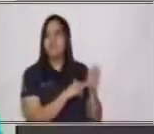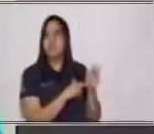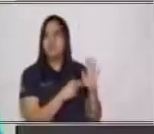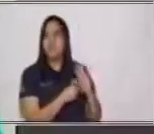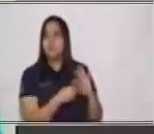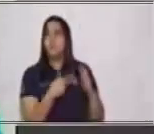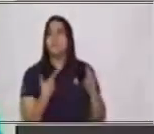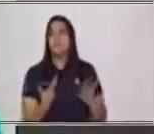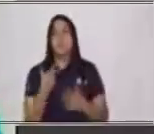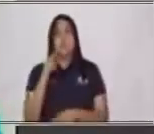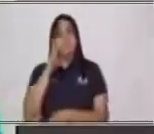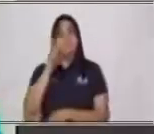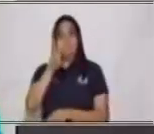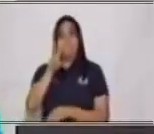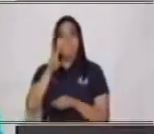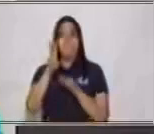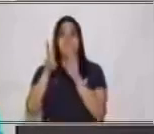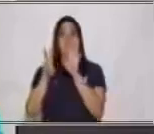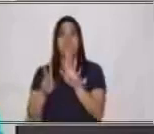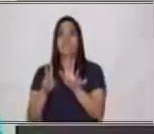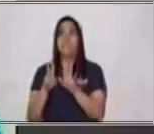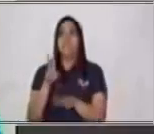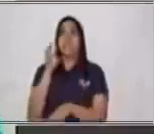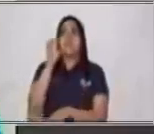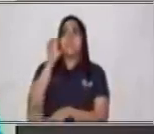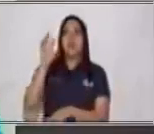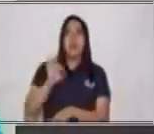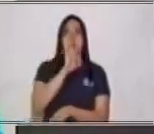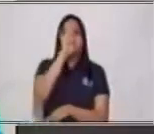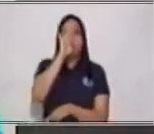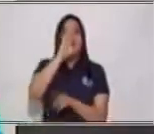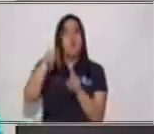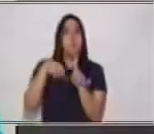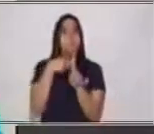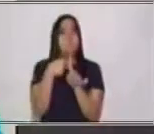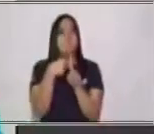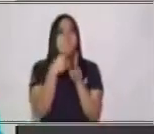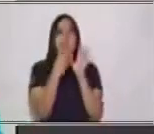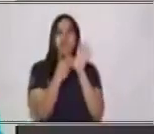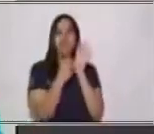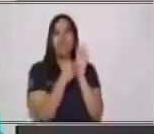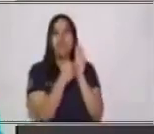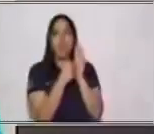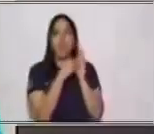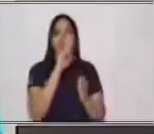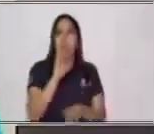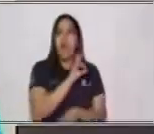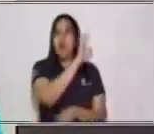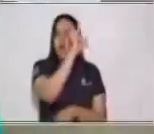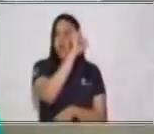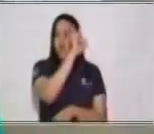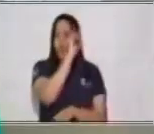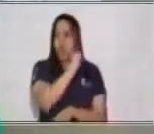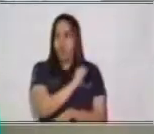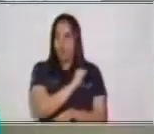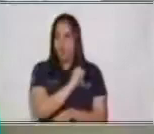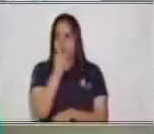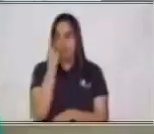factorizar? 27p al cubo más q al cubo.